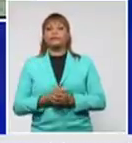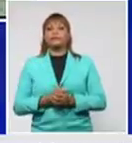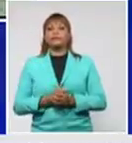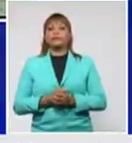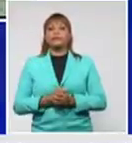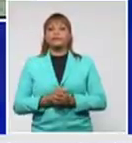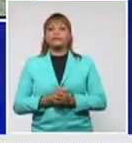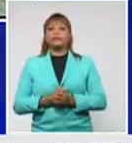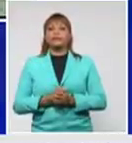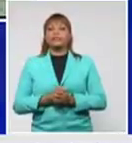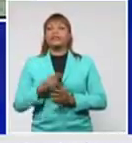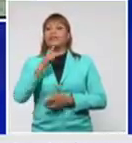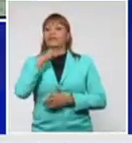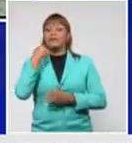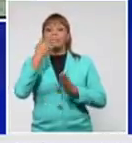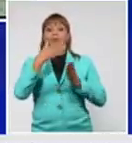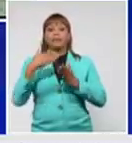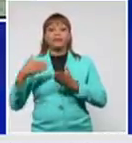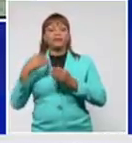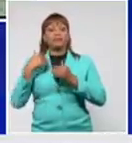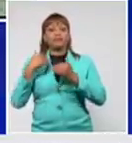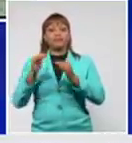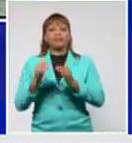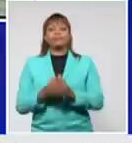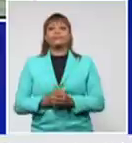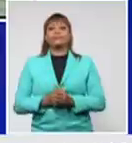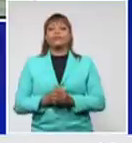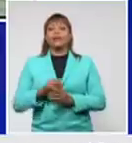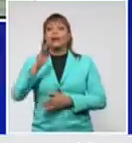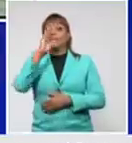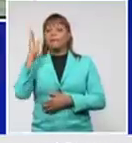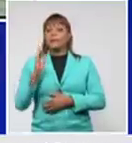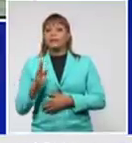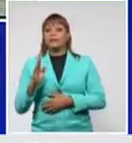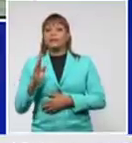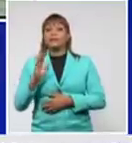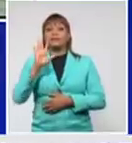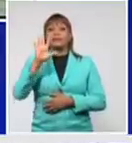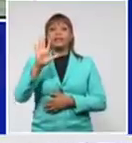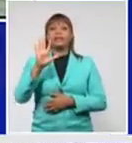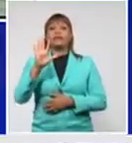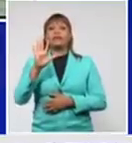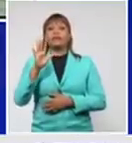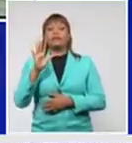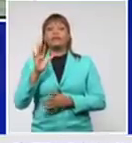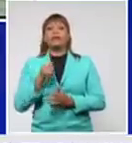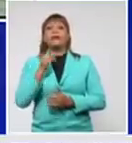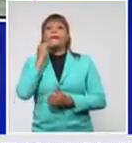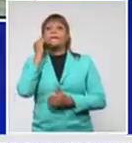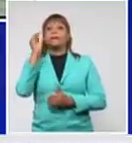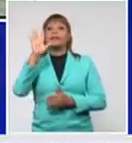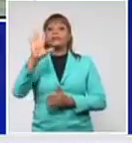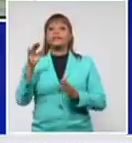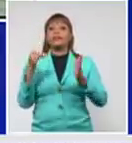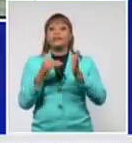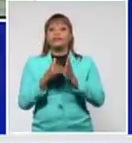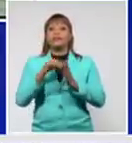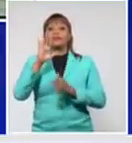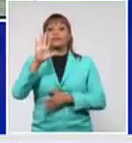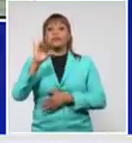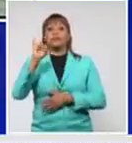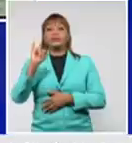107.416 fallecidos. Brasil, con más de 5.056.000